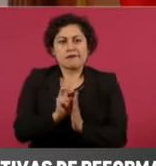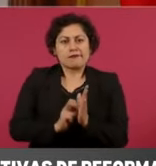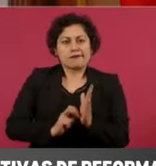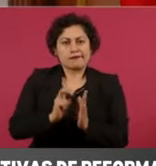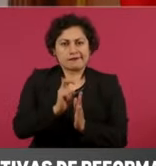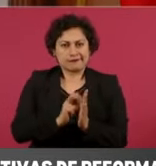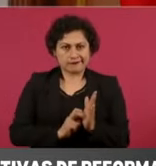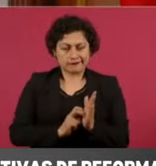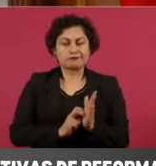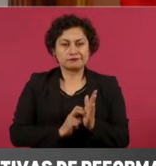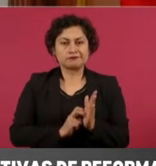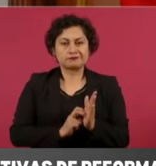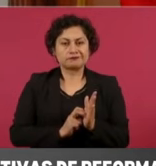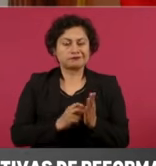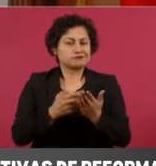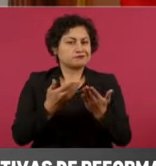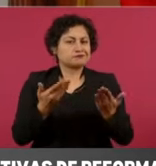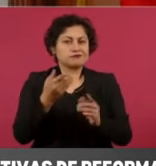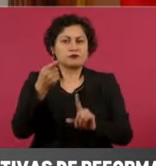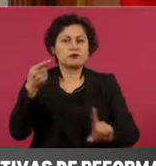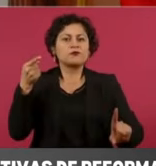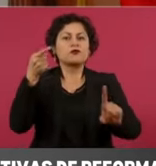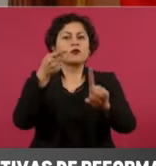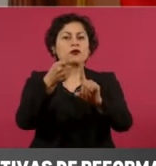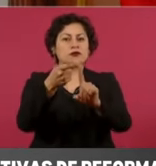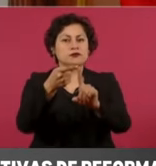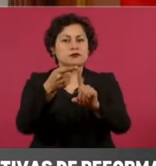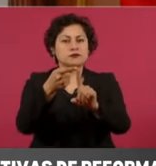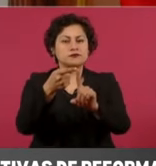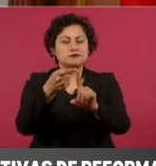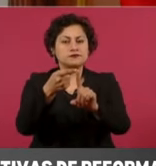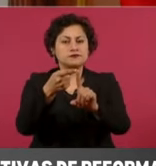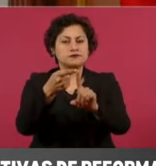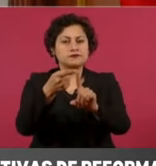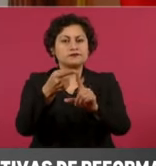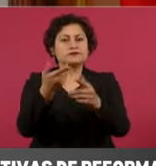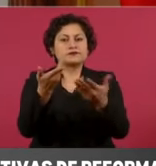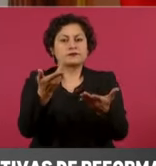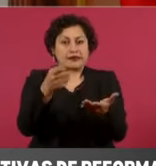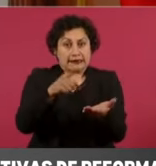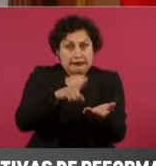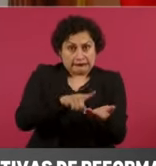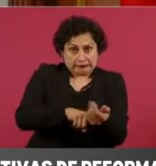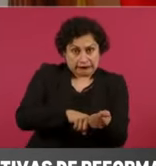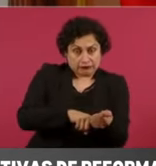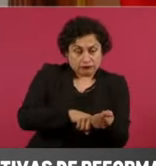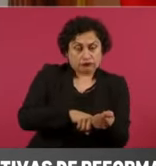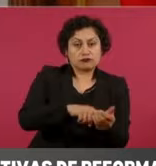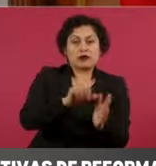orientadas a modificar el contenido de artículos